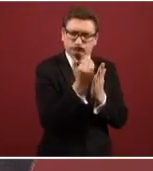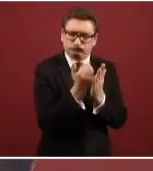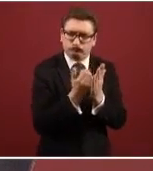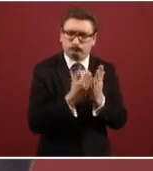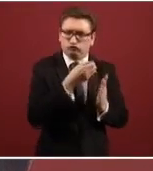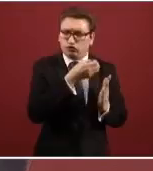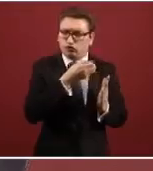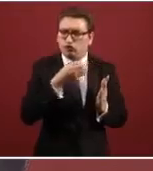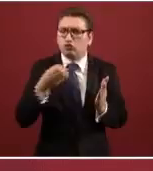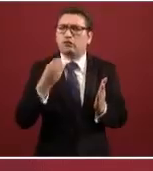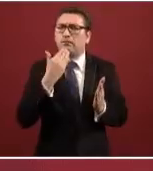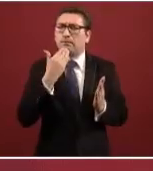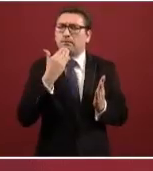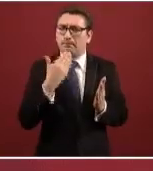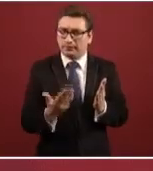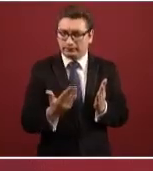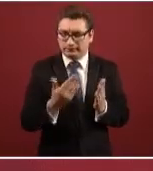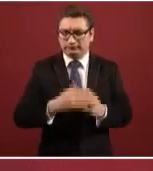estructurado,